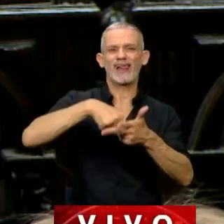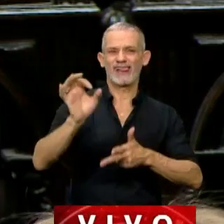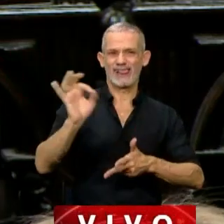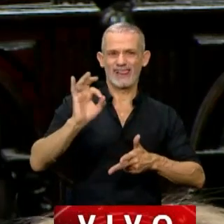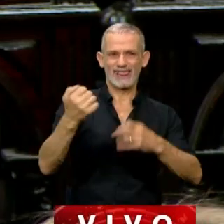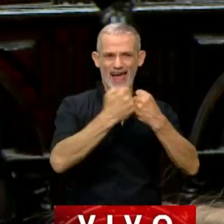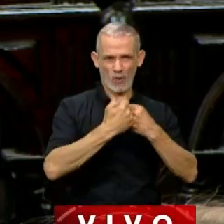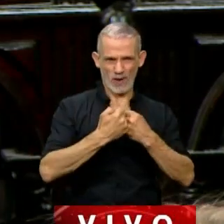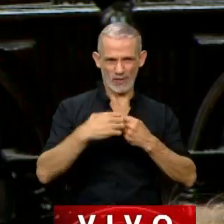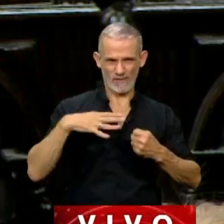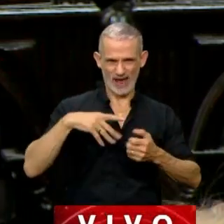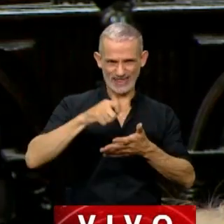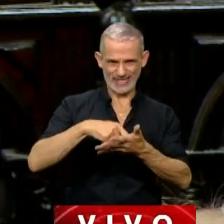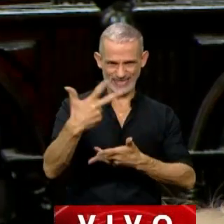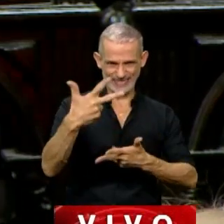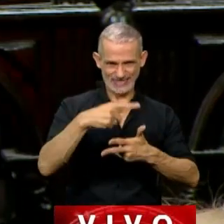aires